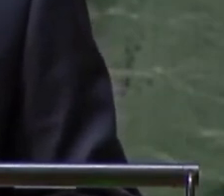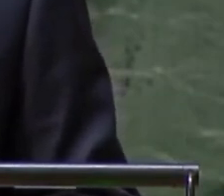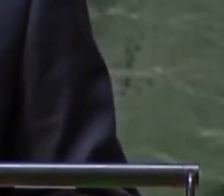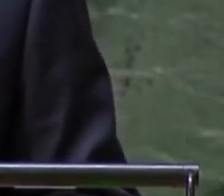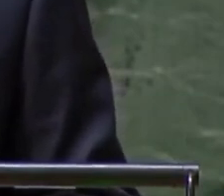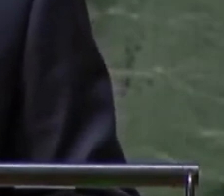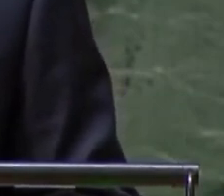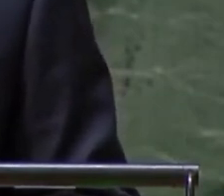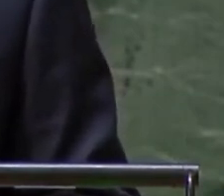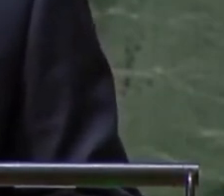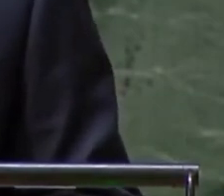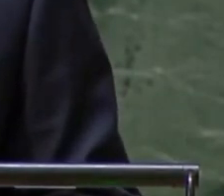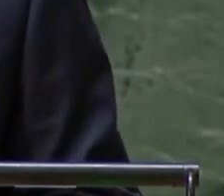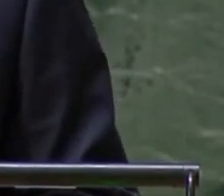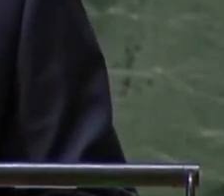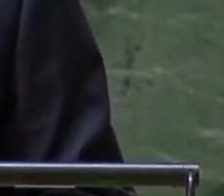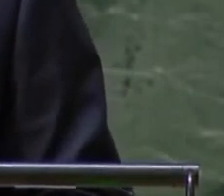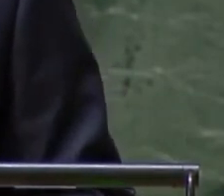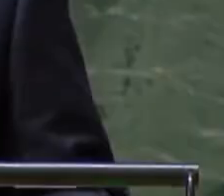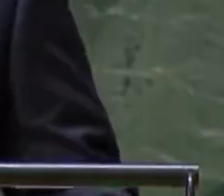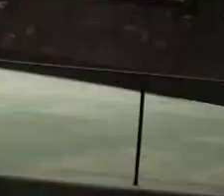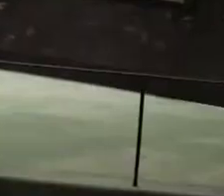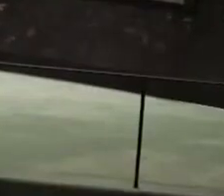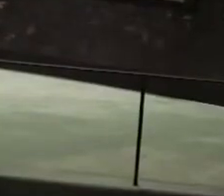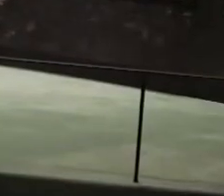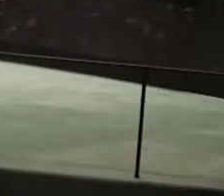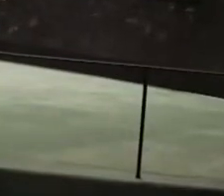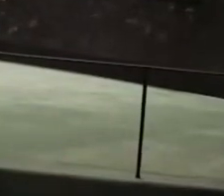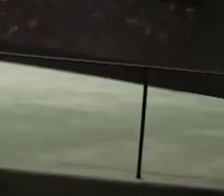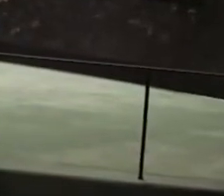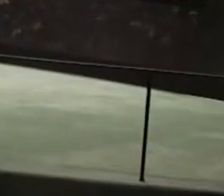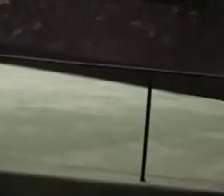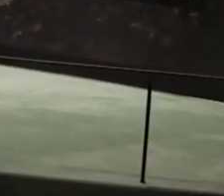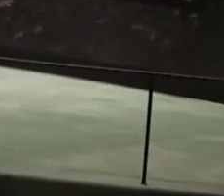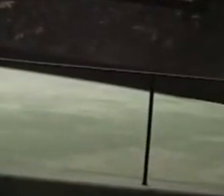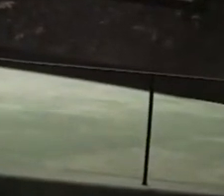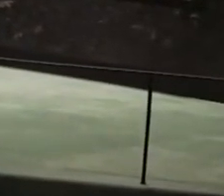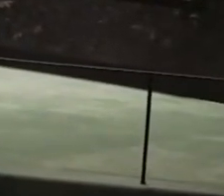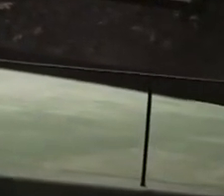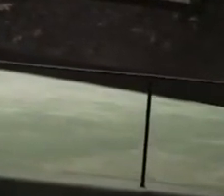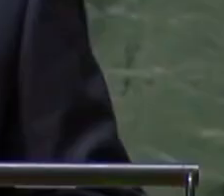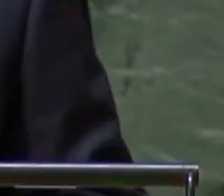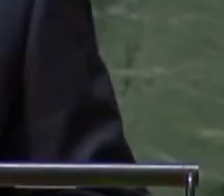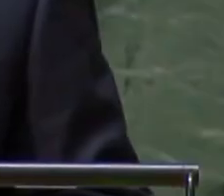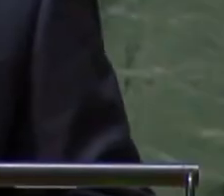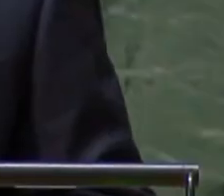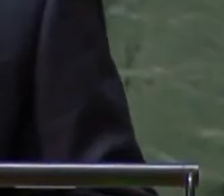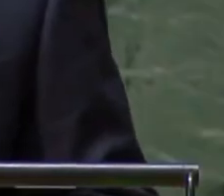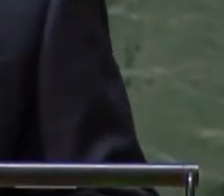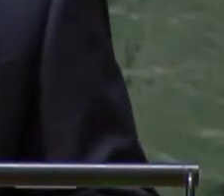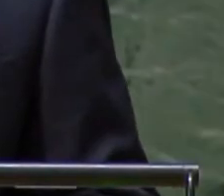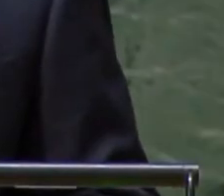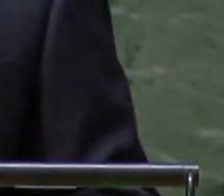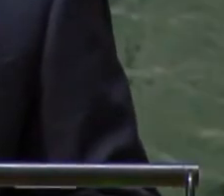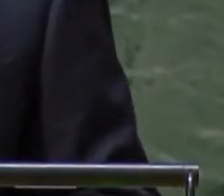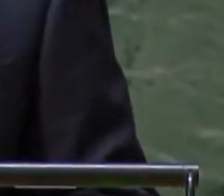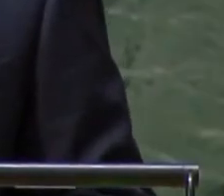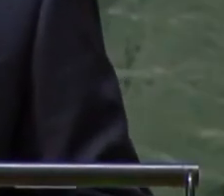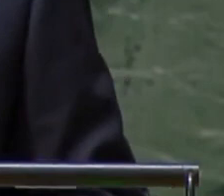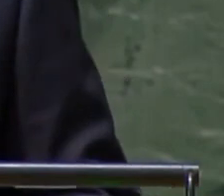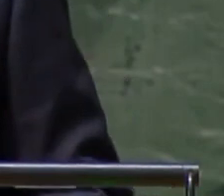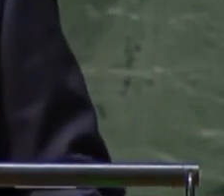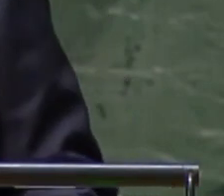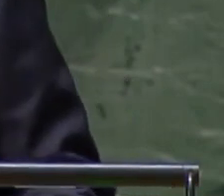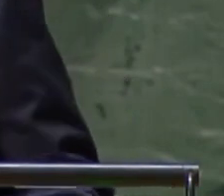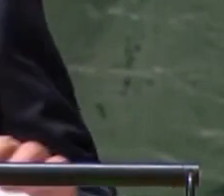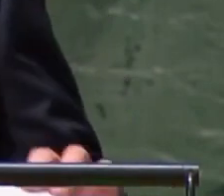bastan para implementar la agenda 2030 ni cumplir con los objetivos de desarrollo sostenible no estamos pidiendo limosnas